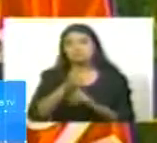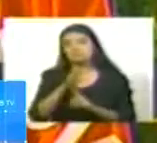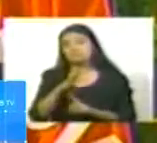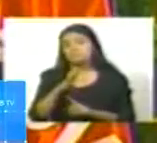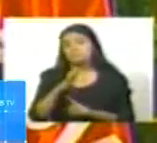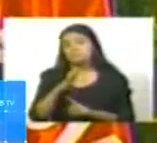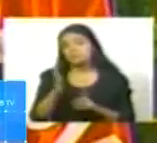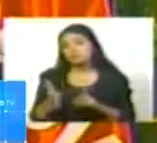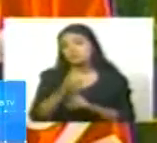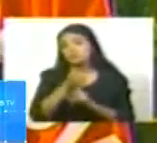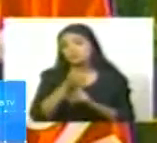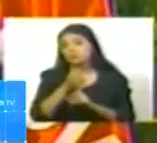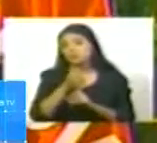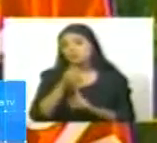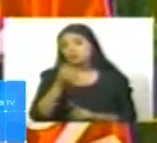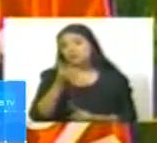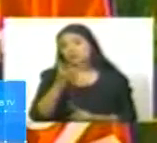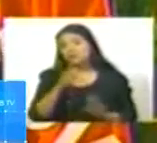que alcanzan hasta el